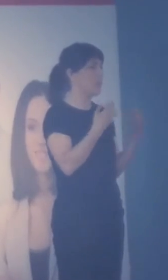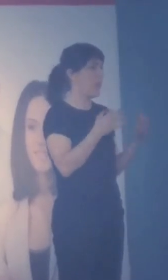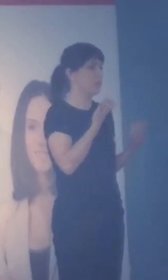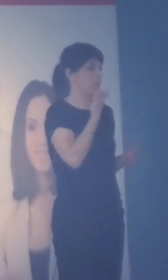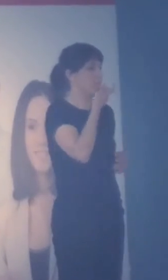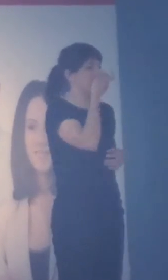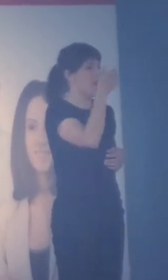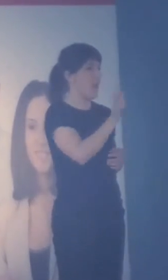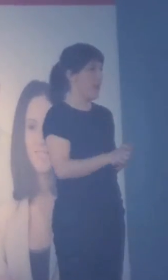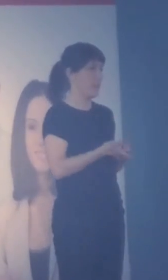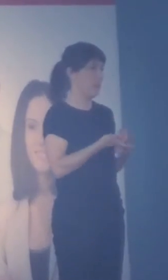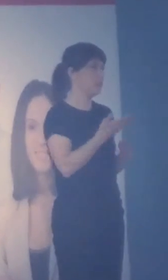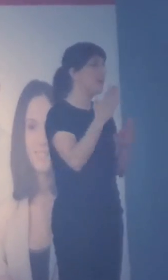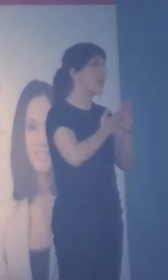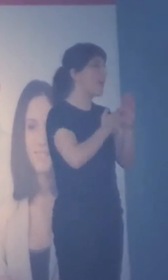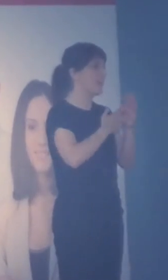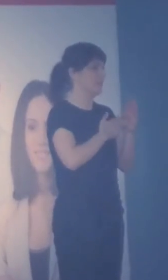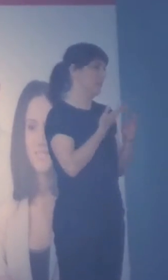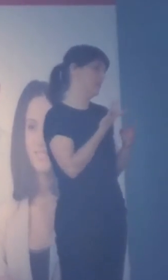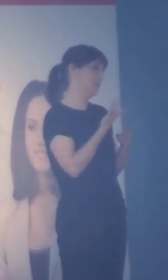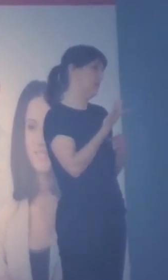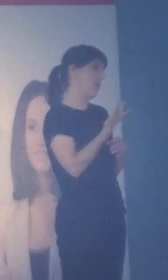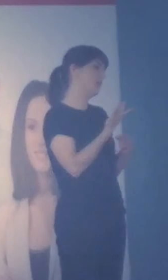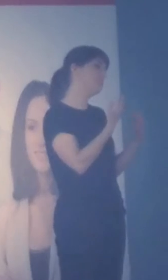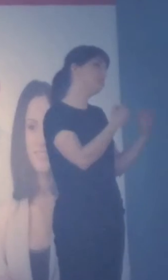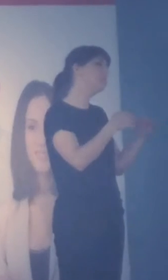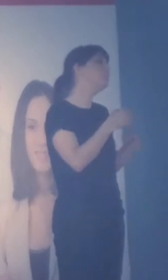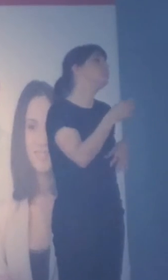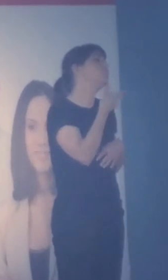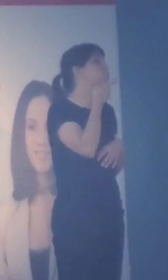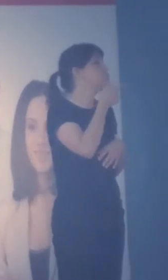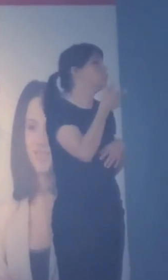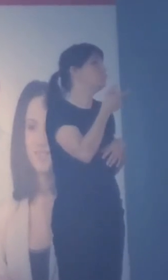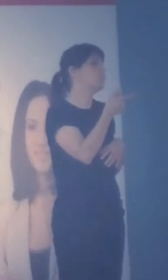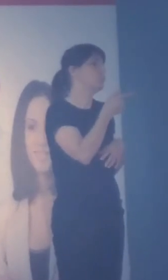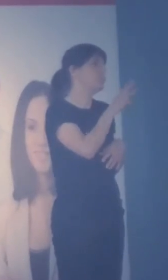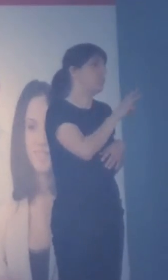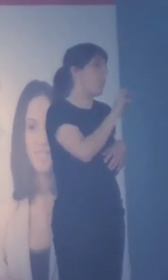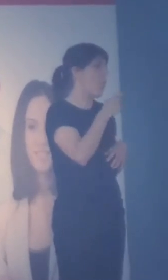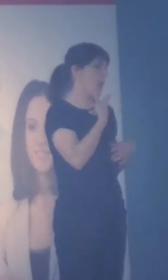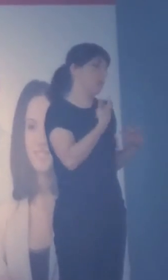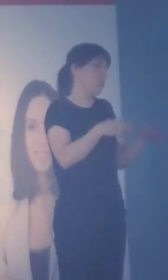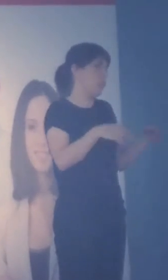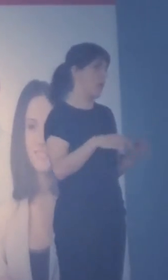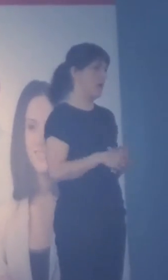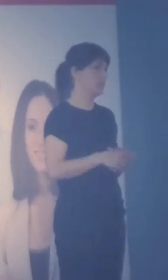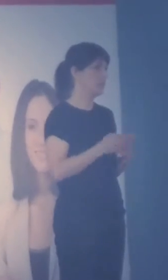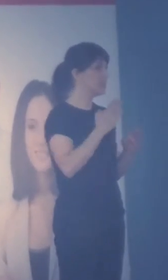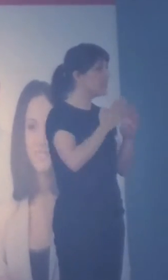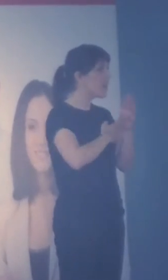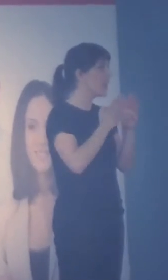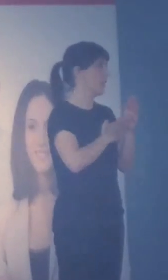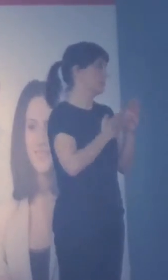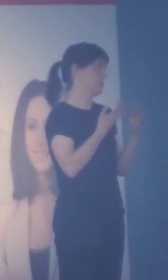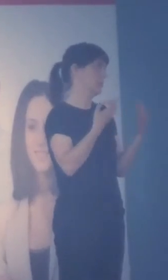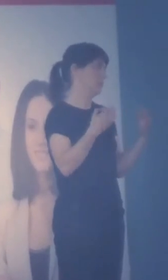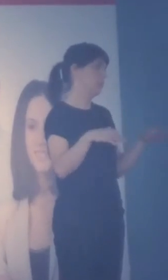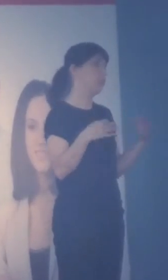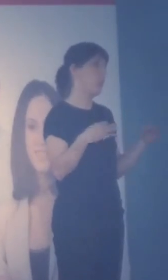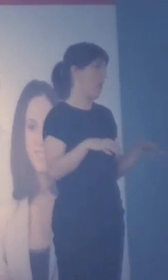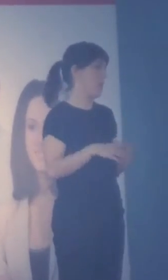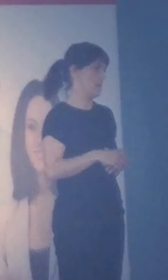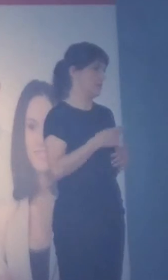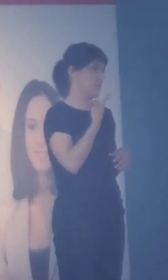palabra que casi se perde, esa expresión, una palabra, son duras clases populares. Es